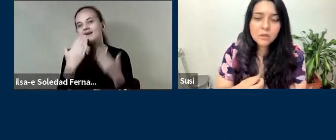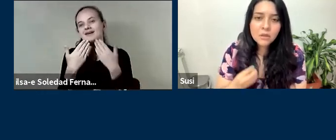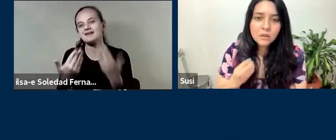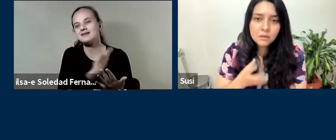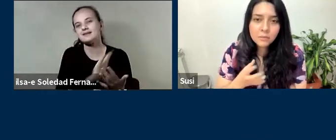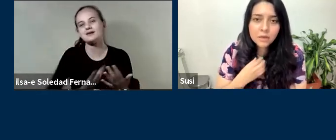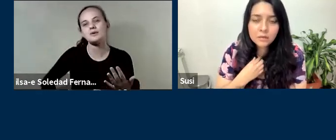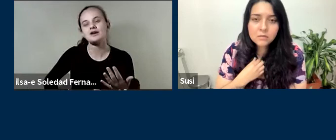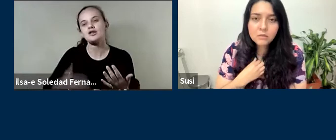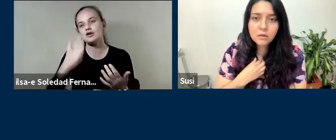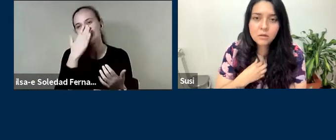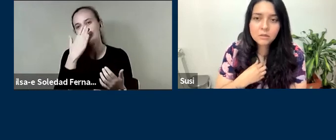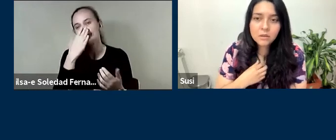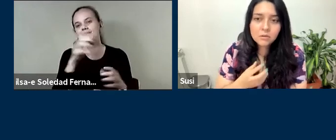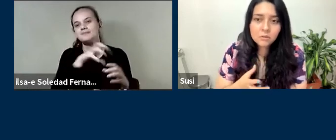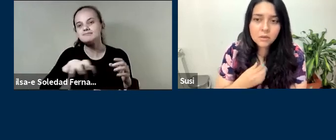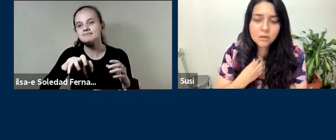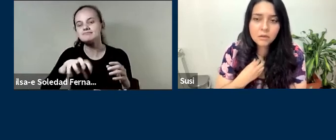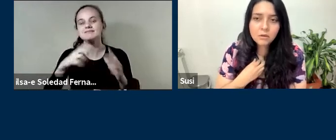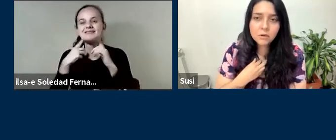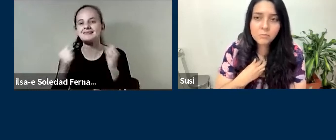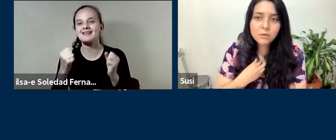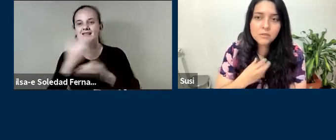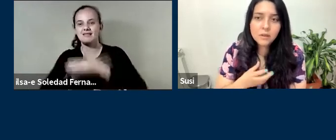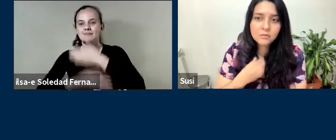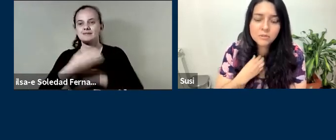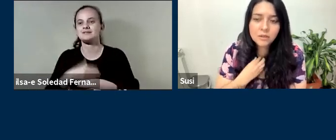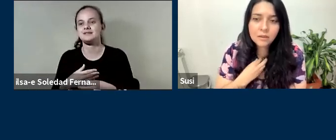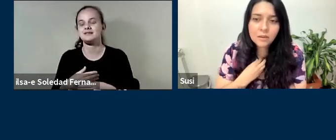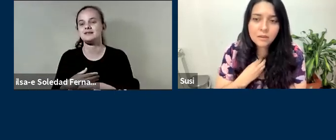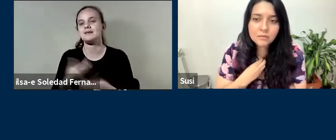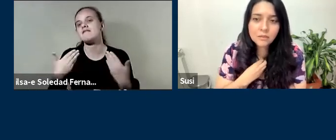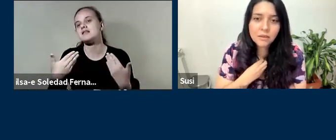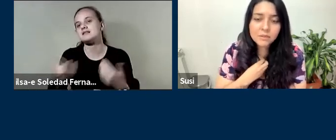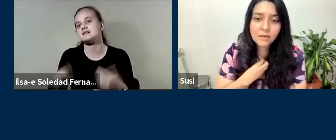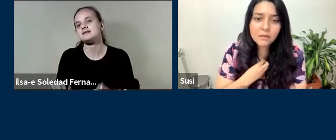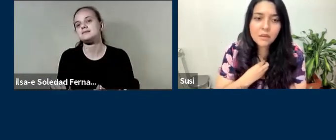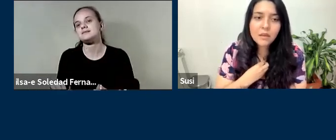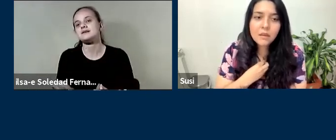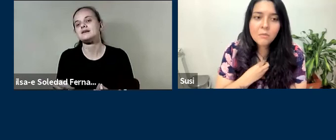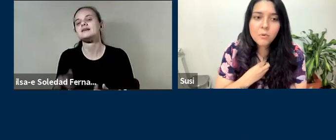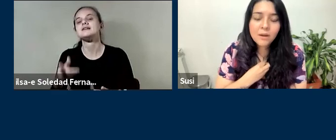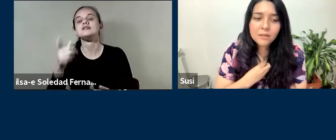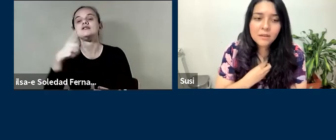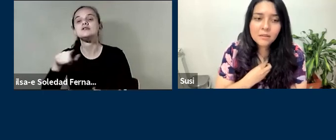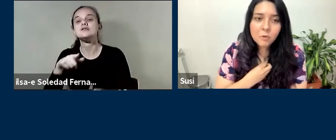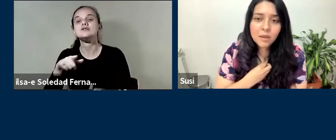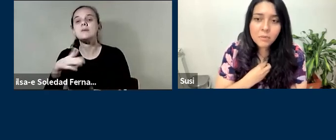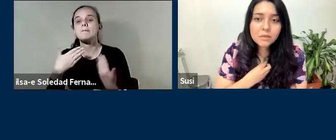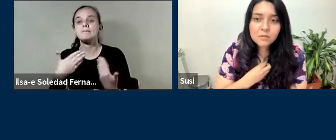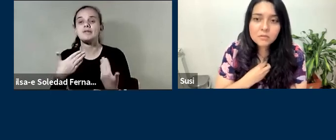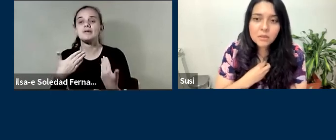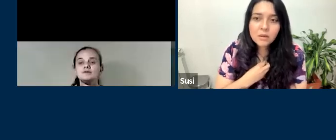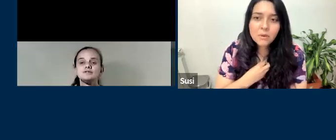curso, y también agradeciendo a Conectividad Córdoba y al gobierno de la provincia, a la Subsecretaría de Discapacidad, por habilitar este tipo